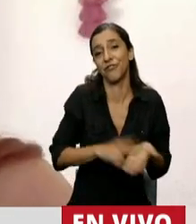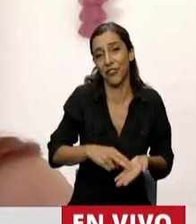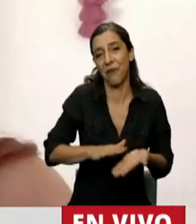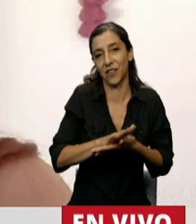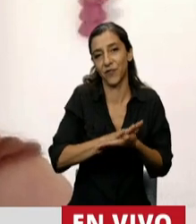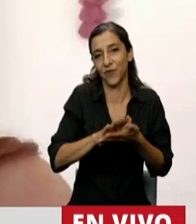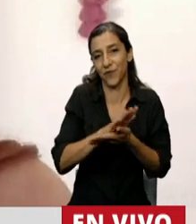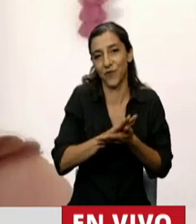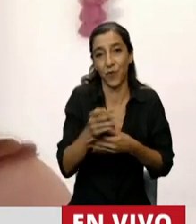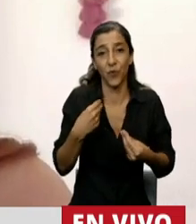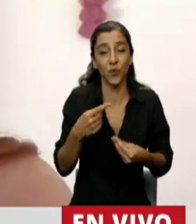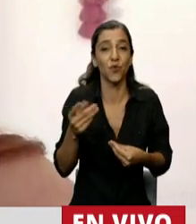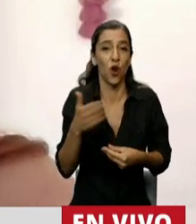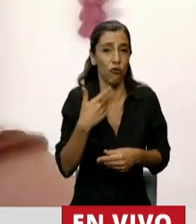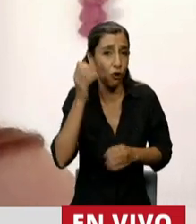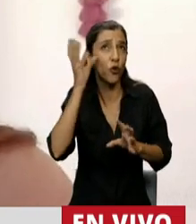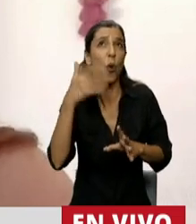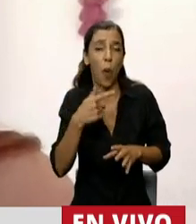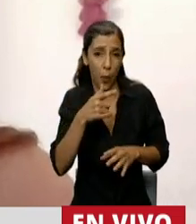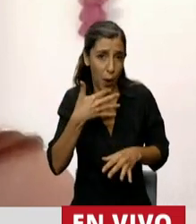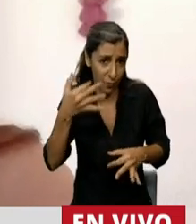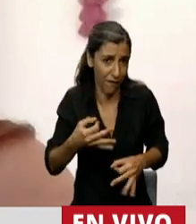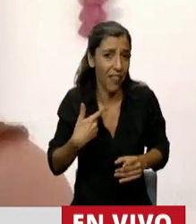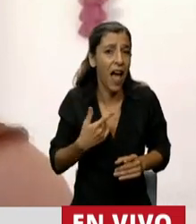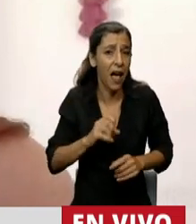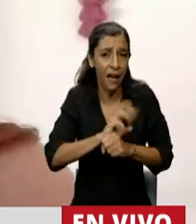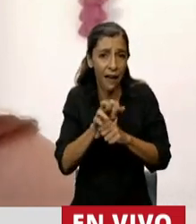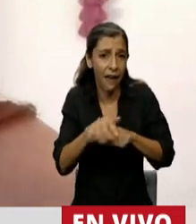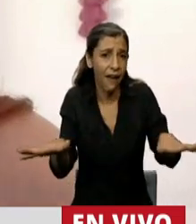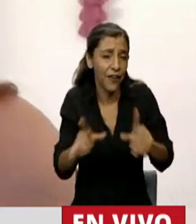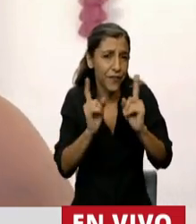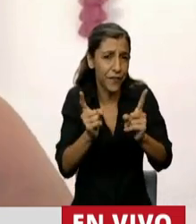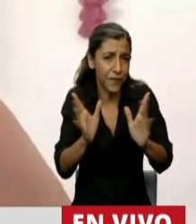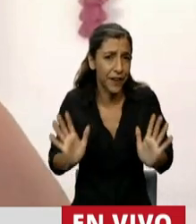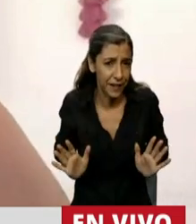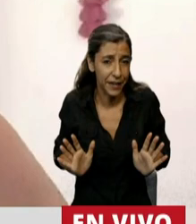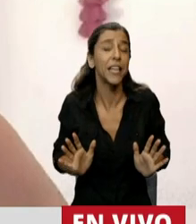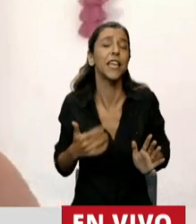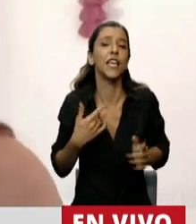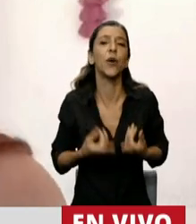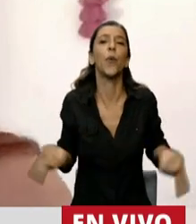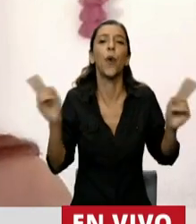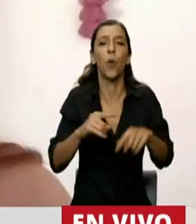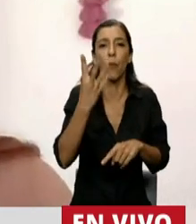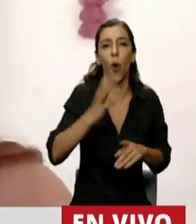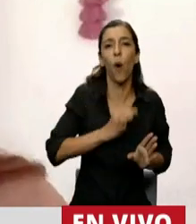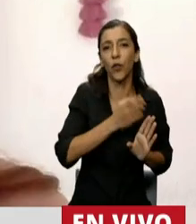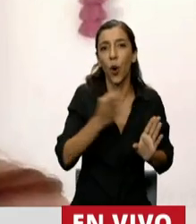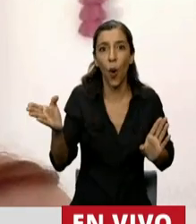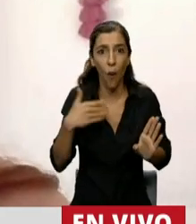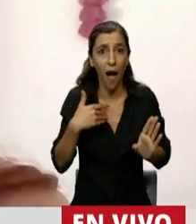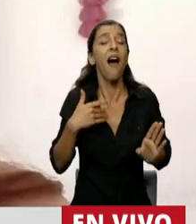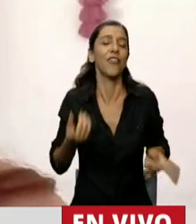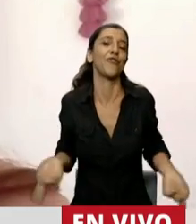que nos olvidamos que estamos en pandemia, todo lo que han dañado. Volvimos en solo 4 años porque el pueblo nos eligió